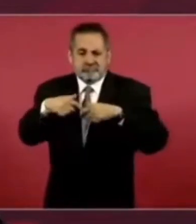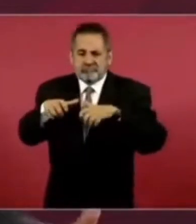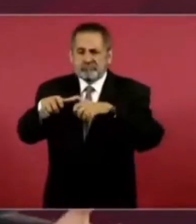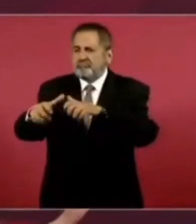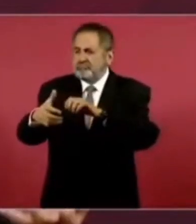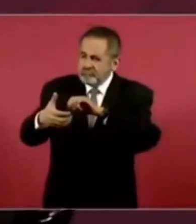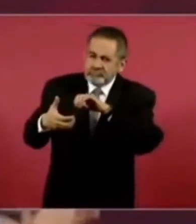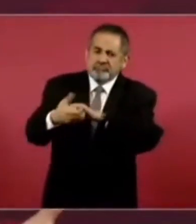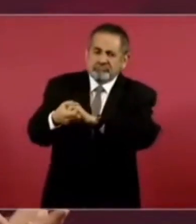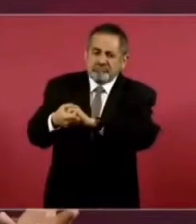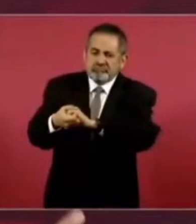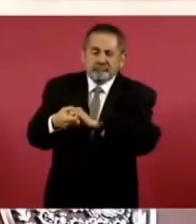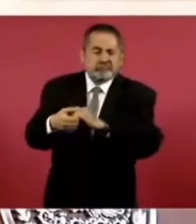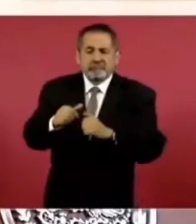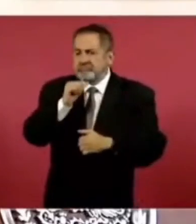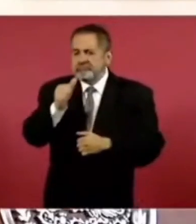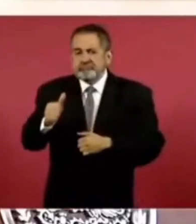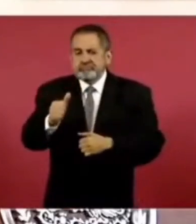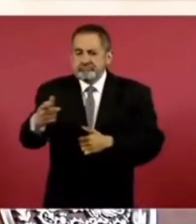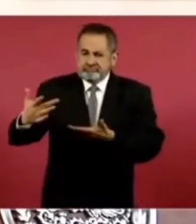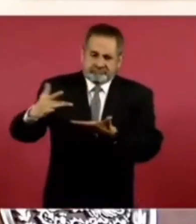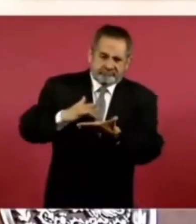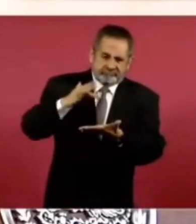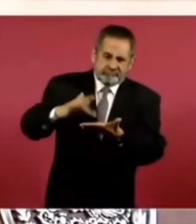conseguir ese respaldo.